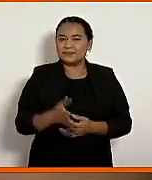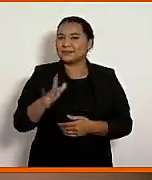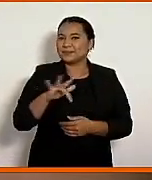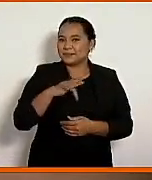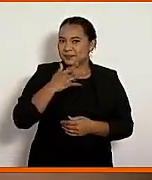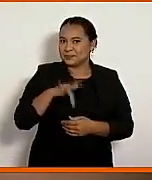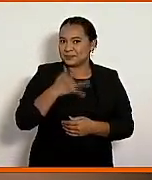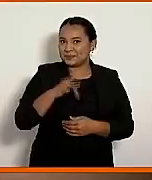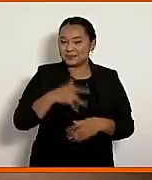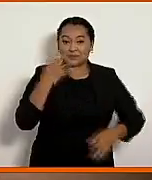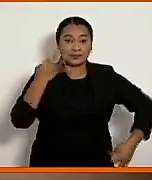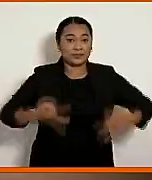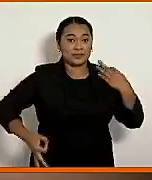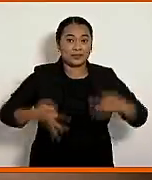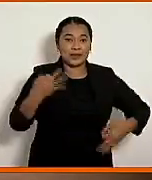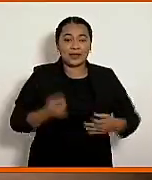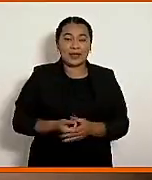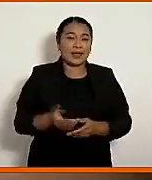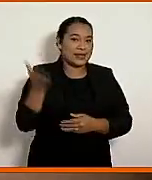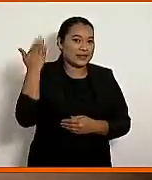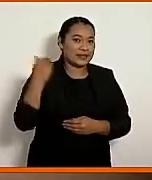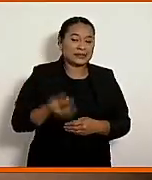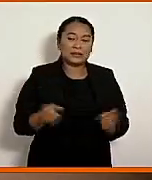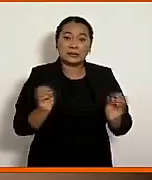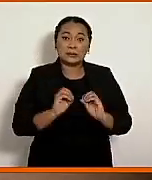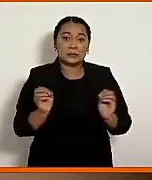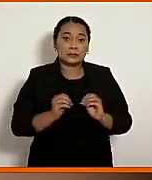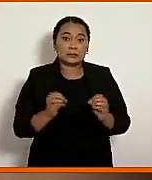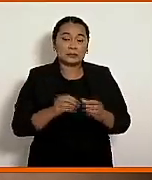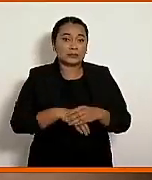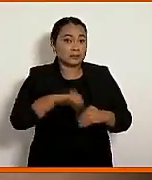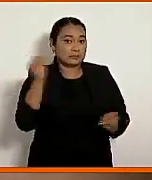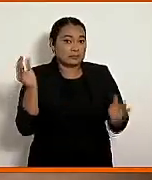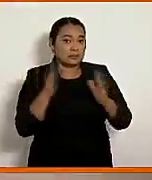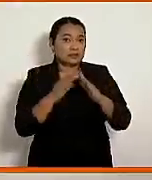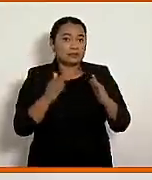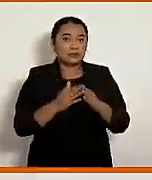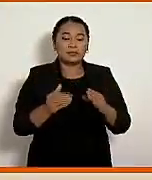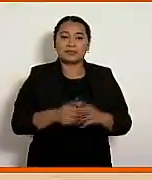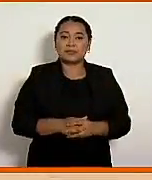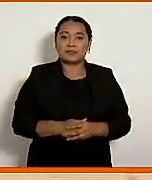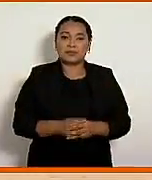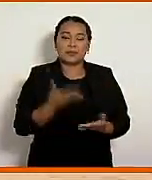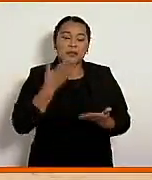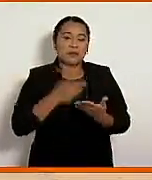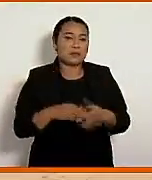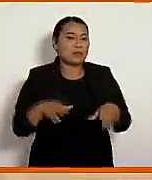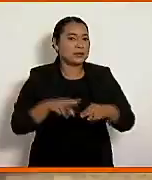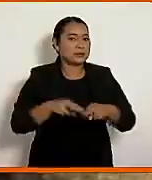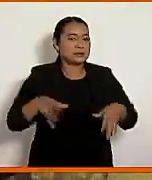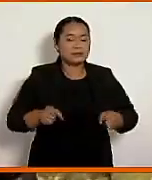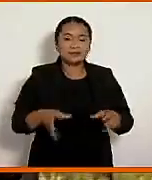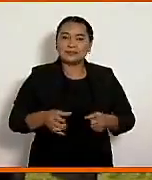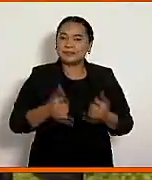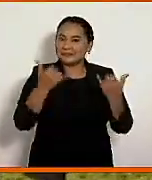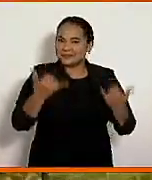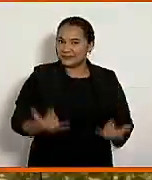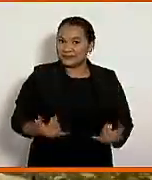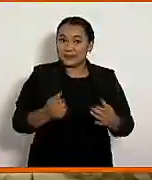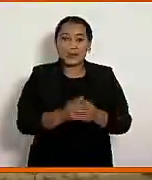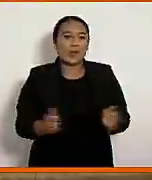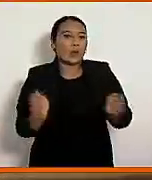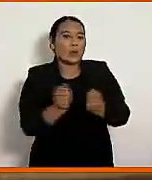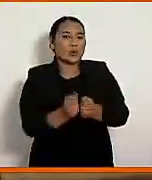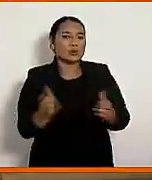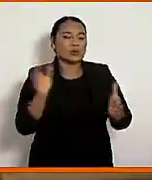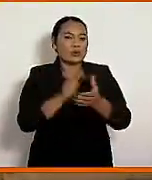porque para salir no tenía. Tenía para estar aquí en la casa porque hay acá y no me sirve. Hoy Lourdes y su esposo Luis